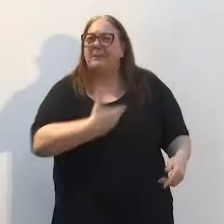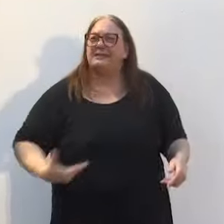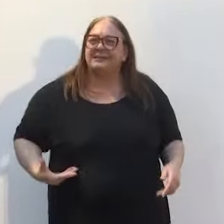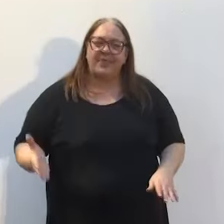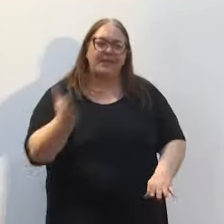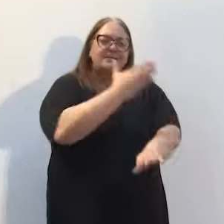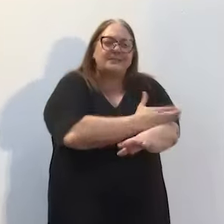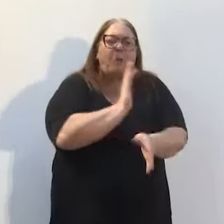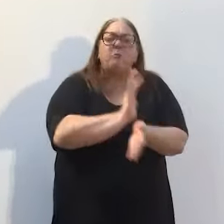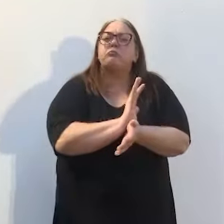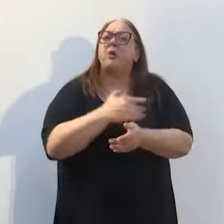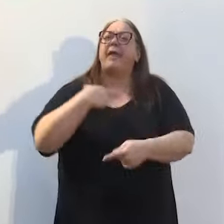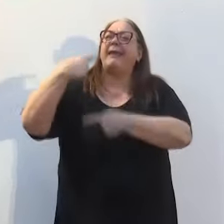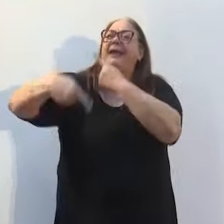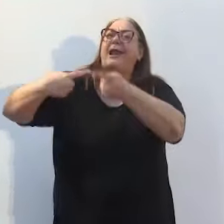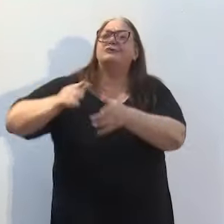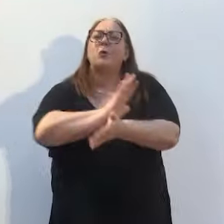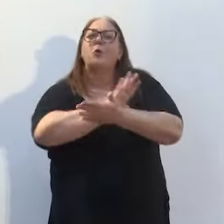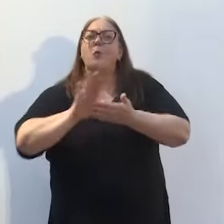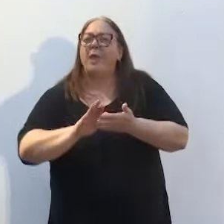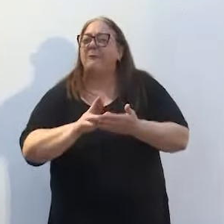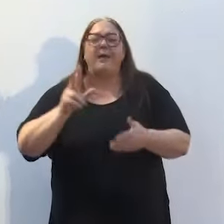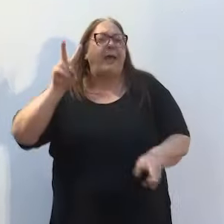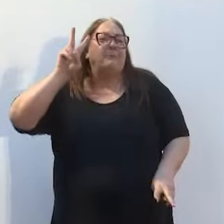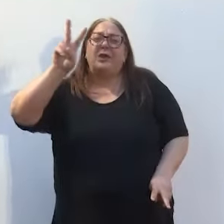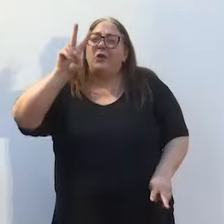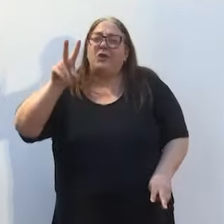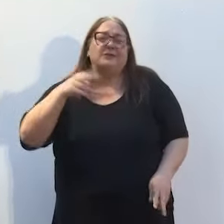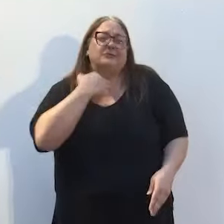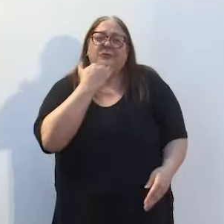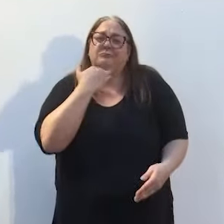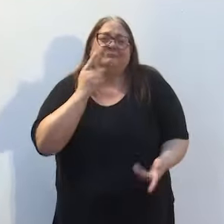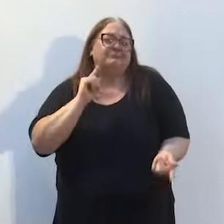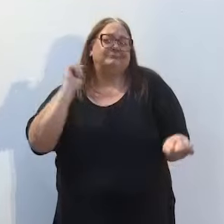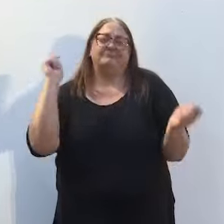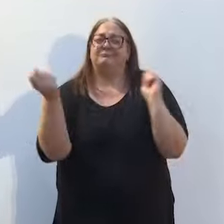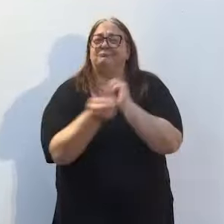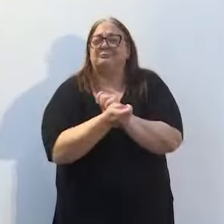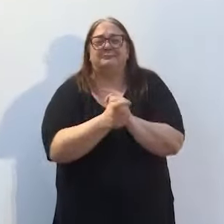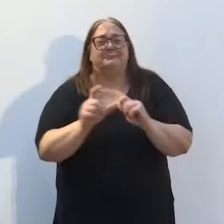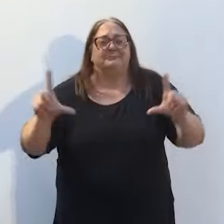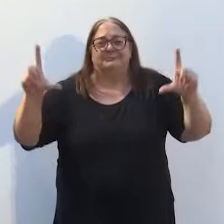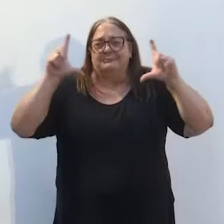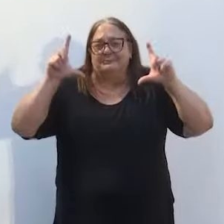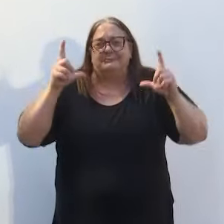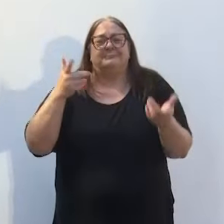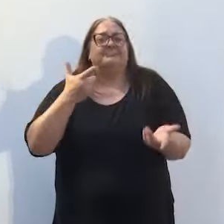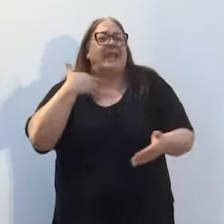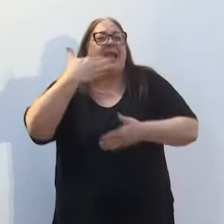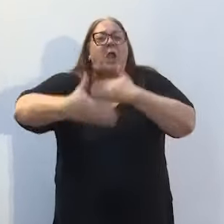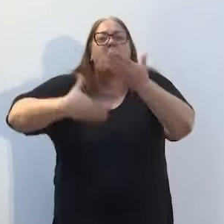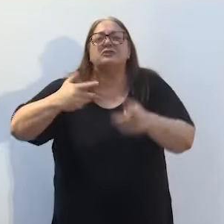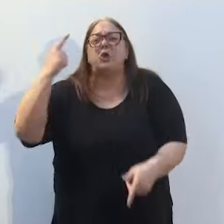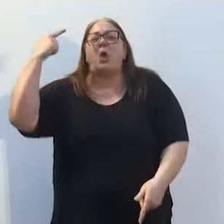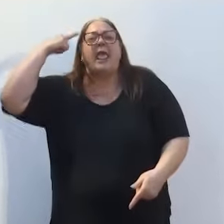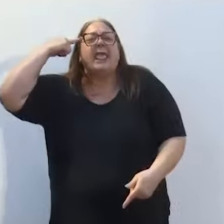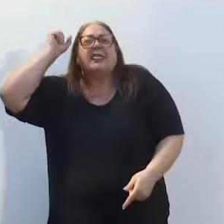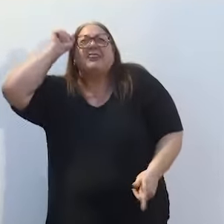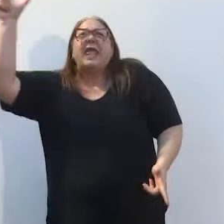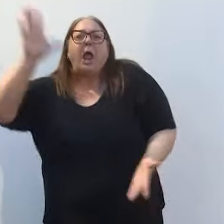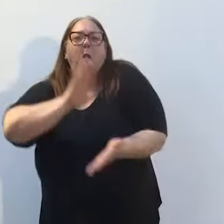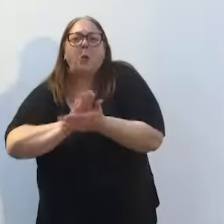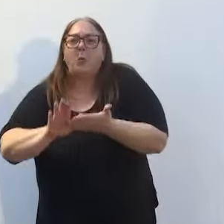nueva el peronismo no pudo renovar no pudo cambiar las caras no pudo traer ideas nuevas y no